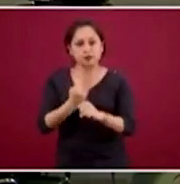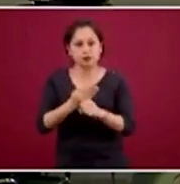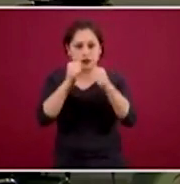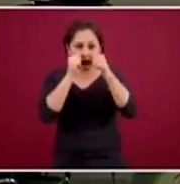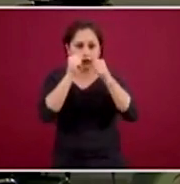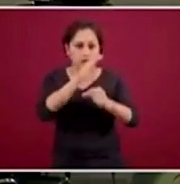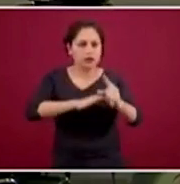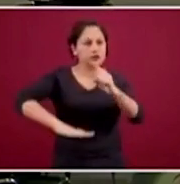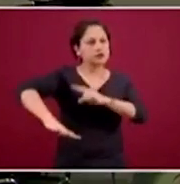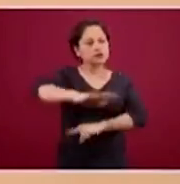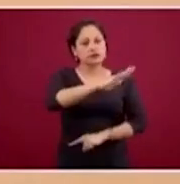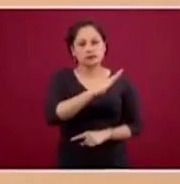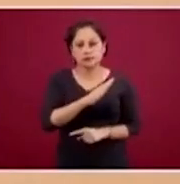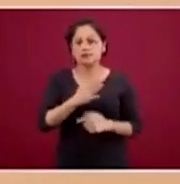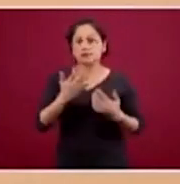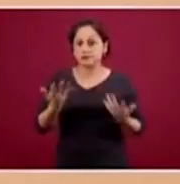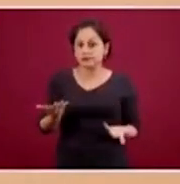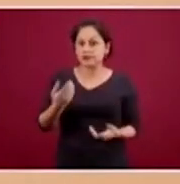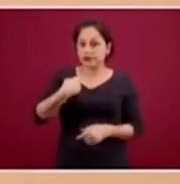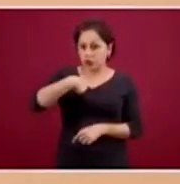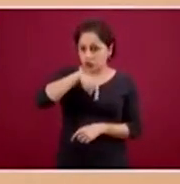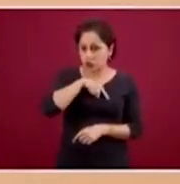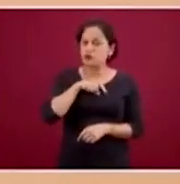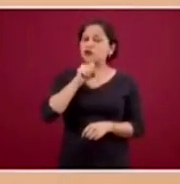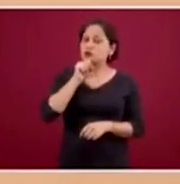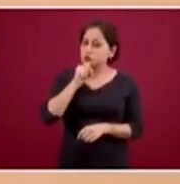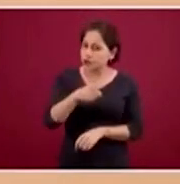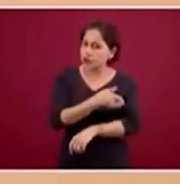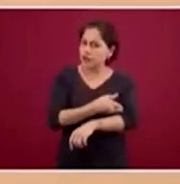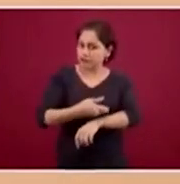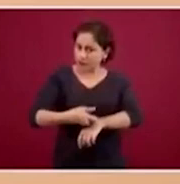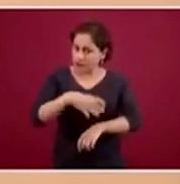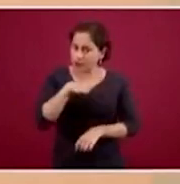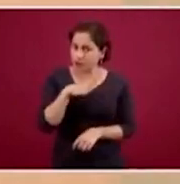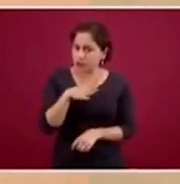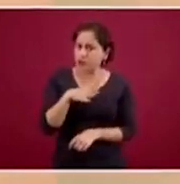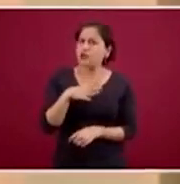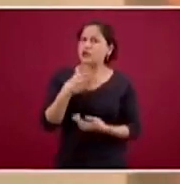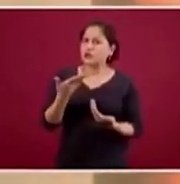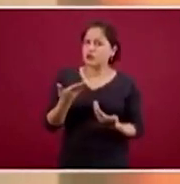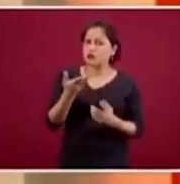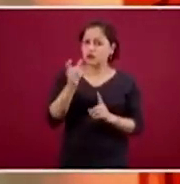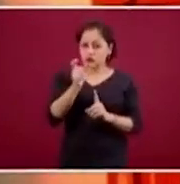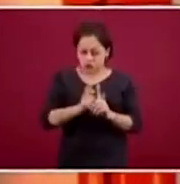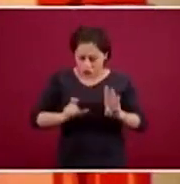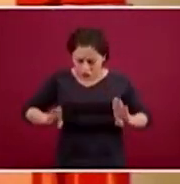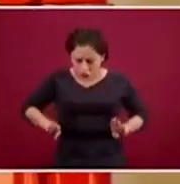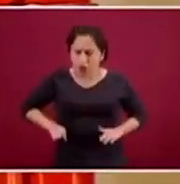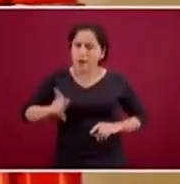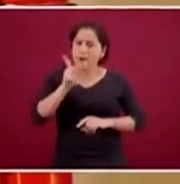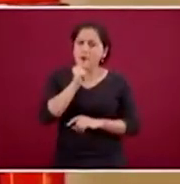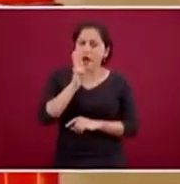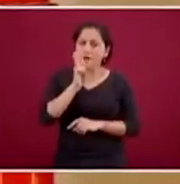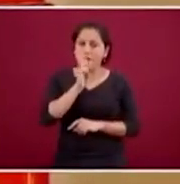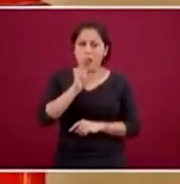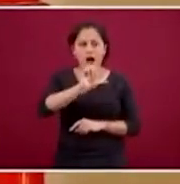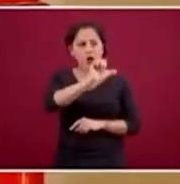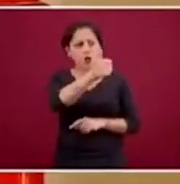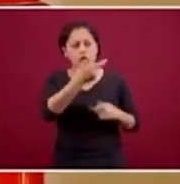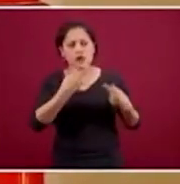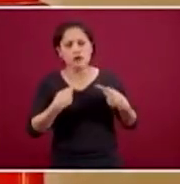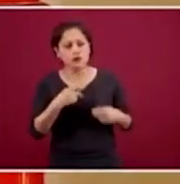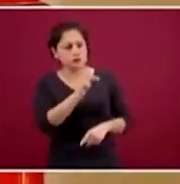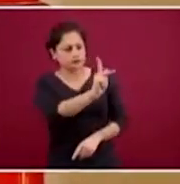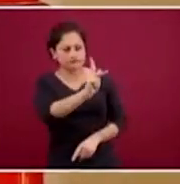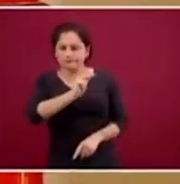somos madres somos padres somos gentes iguales que ustedes que estamos en la misma preocupación